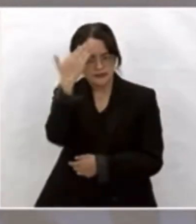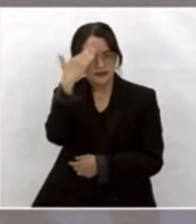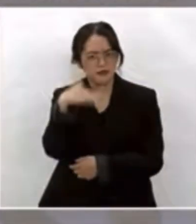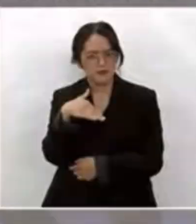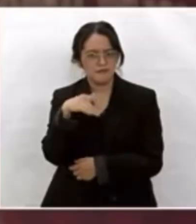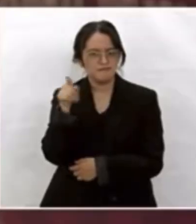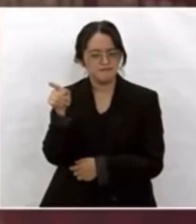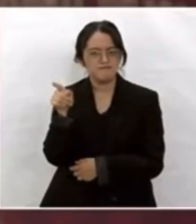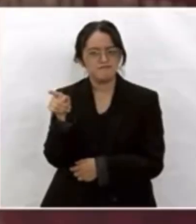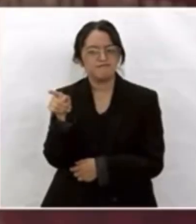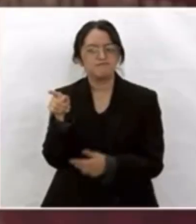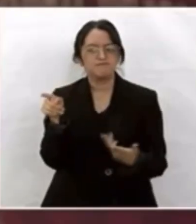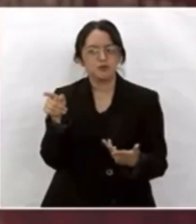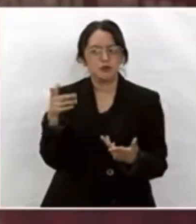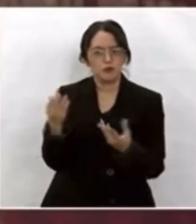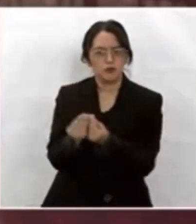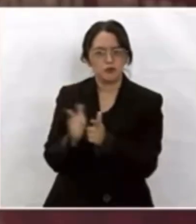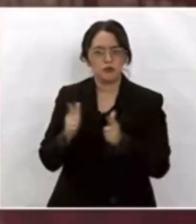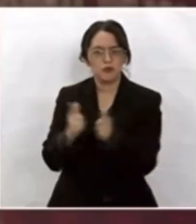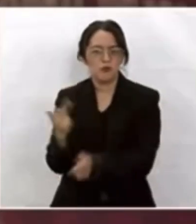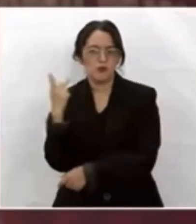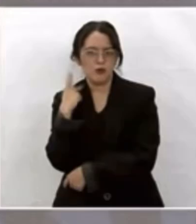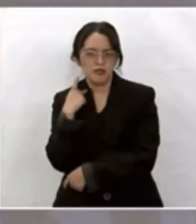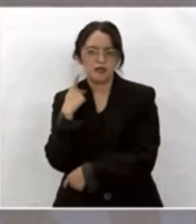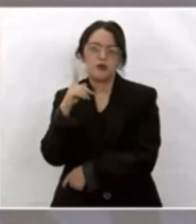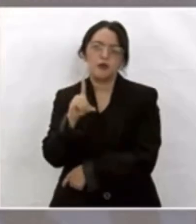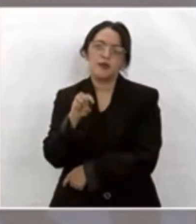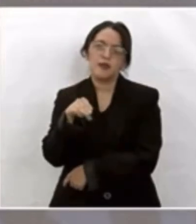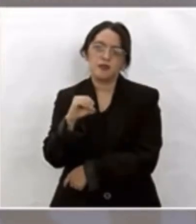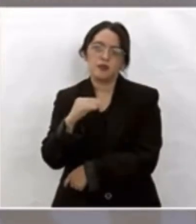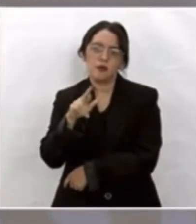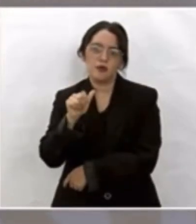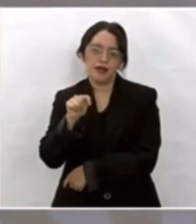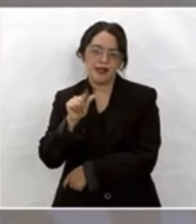avanzada del Partido Demócrata,